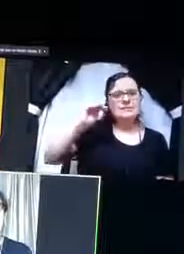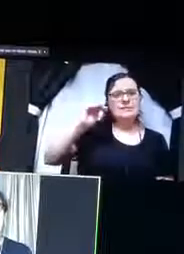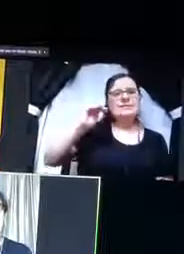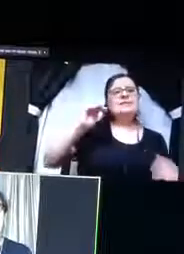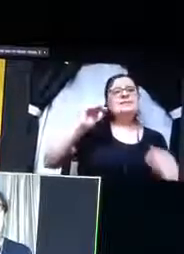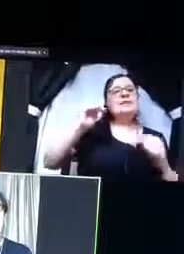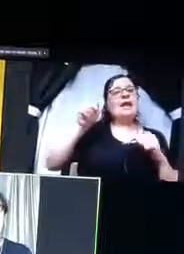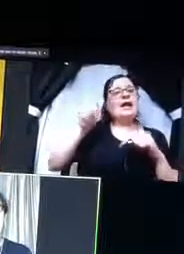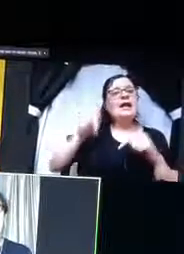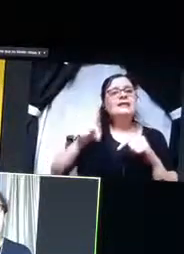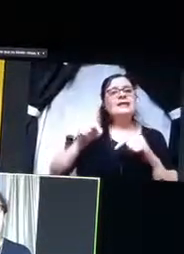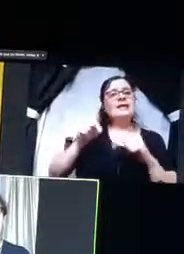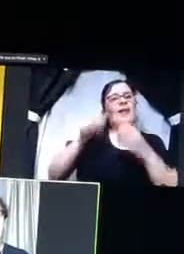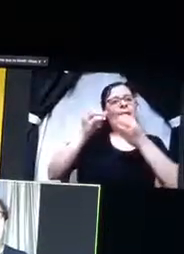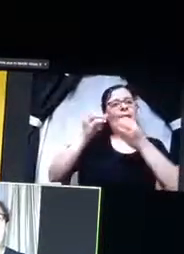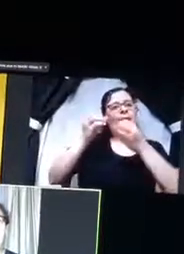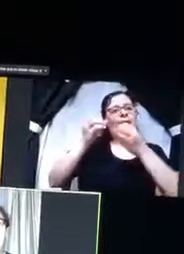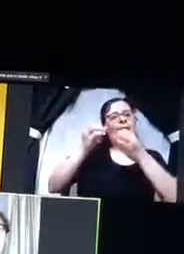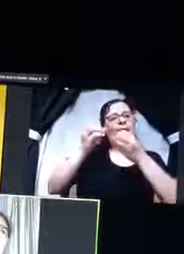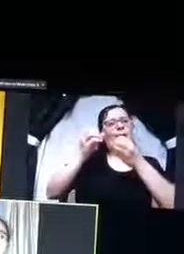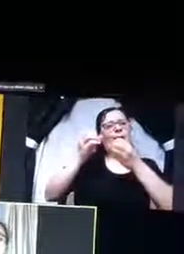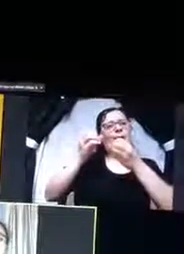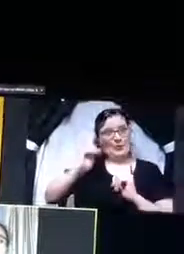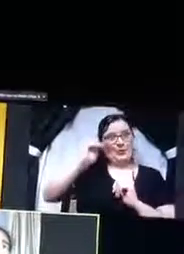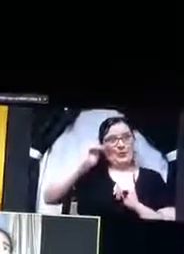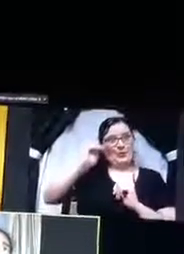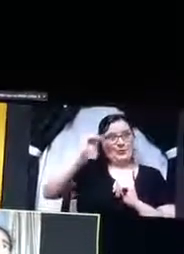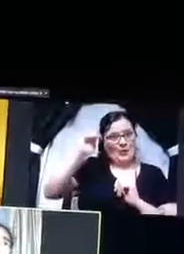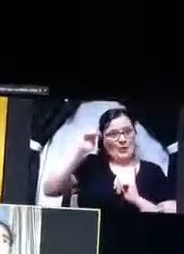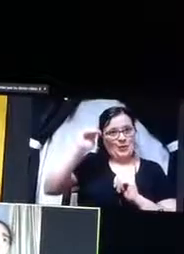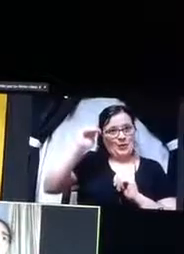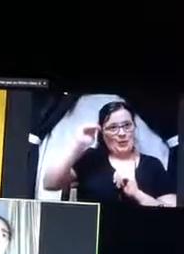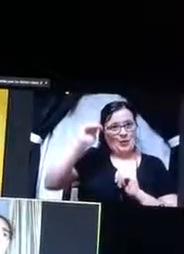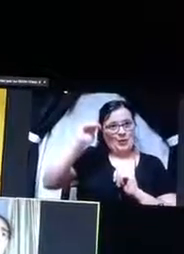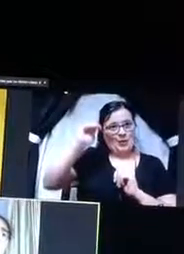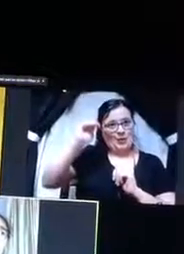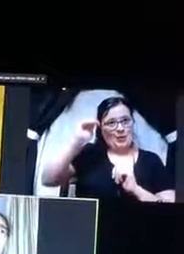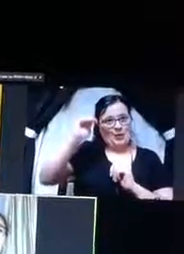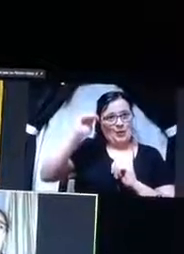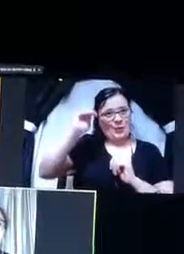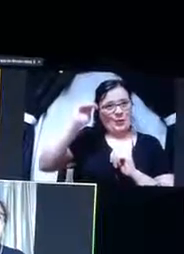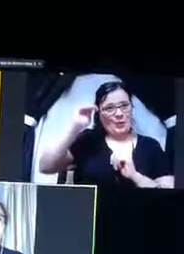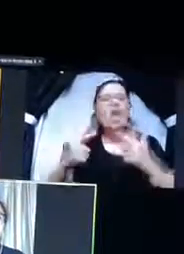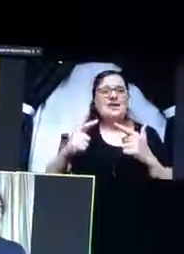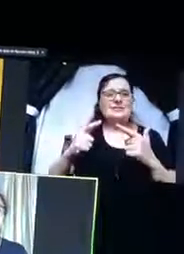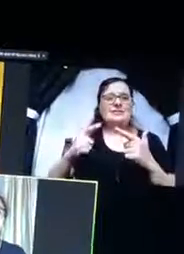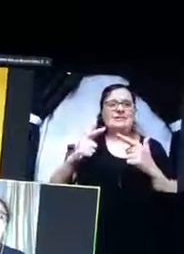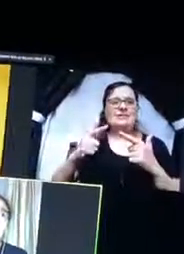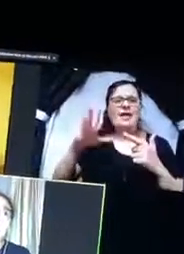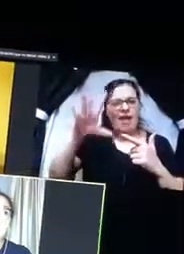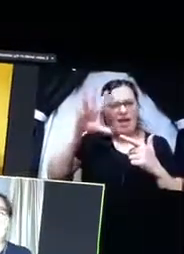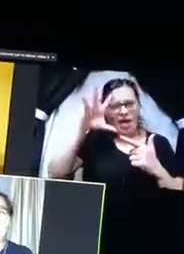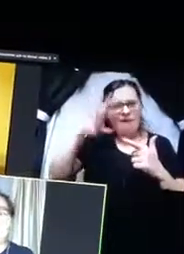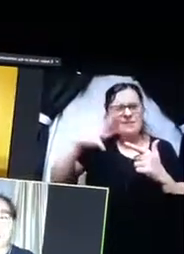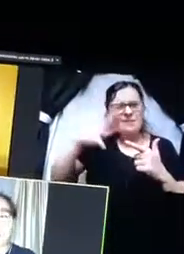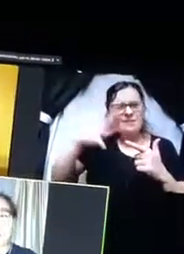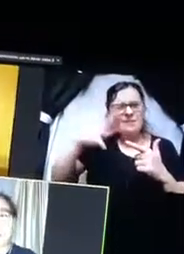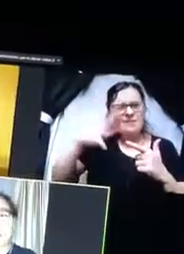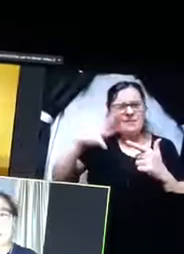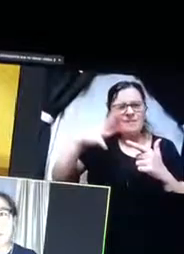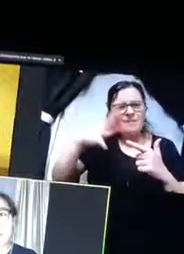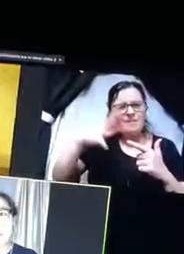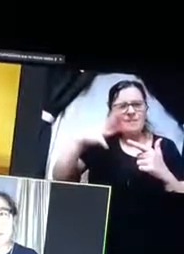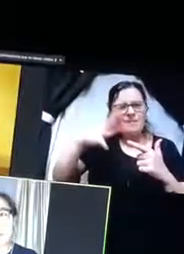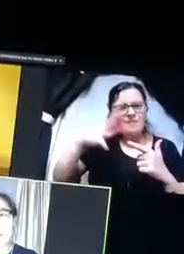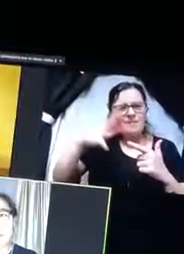la comprensión del lenguaje, siempre se dijo como, bueno, el sordo entiende así, ¿no?